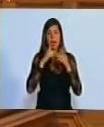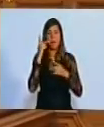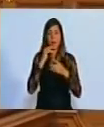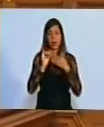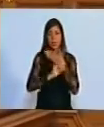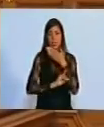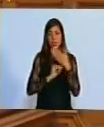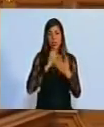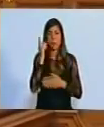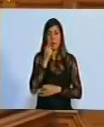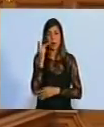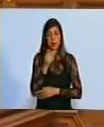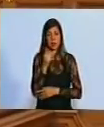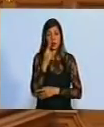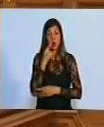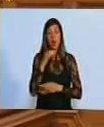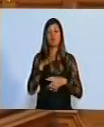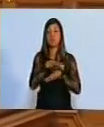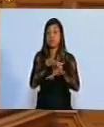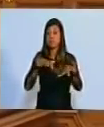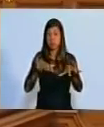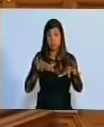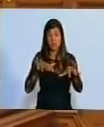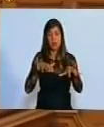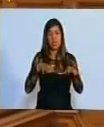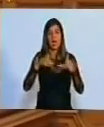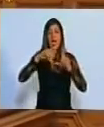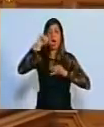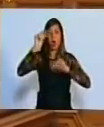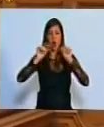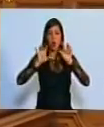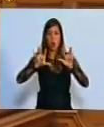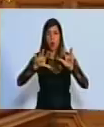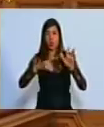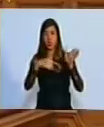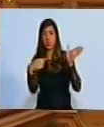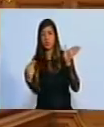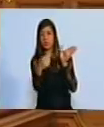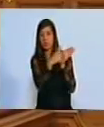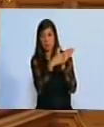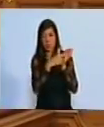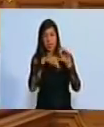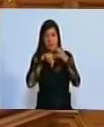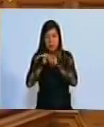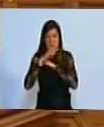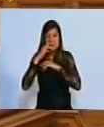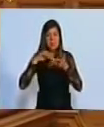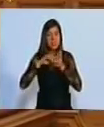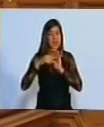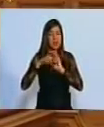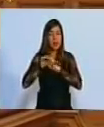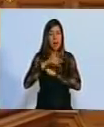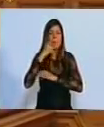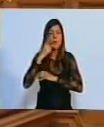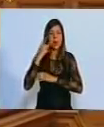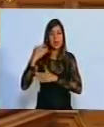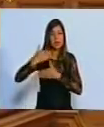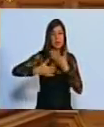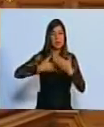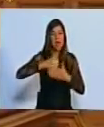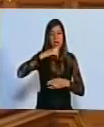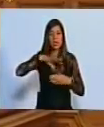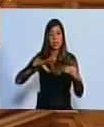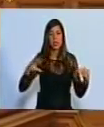colectivo. La incorporación de la octava estrella creo debe ser analizada a la luz de la complejidad del proceso político que representó la